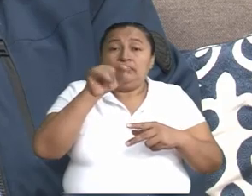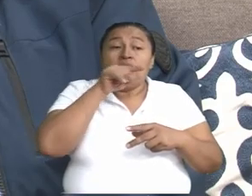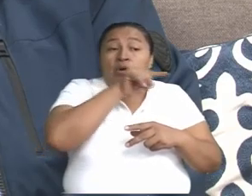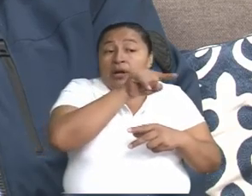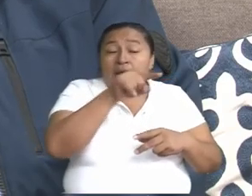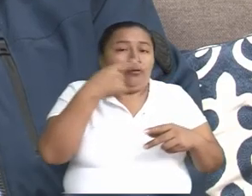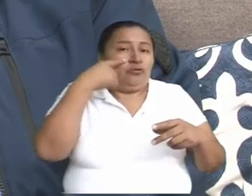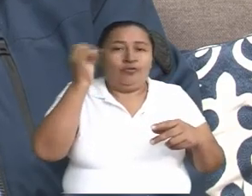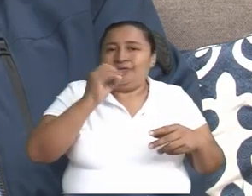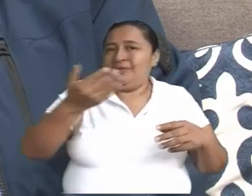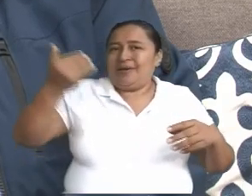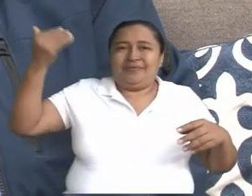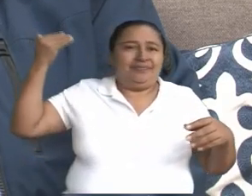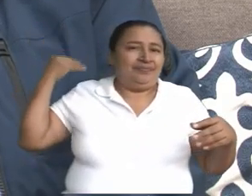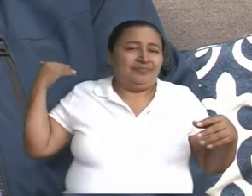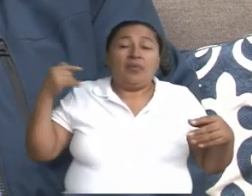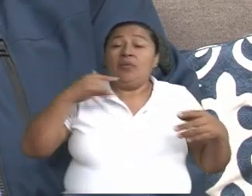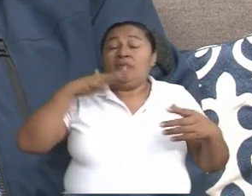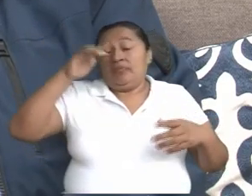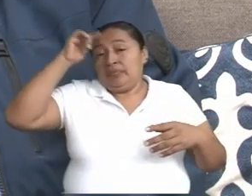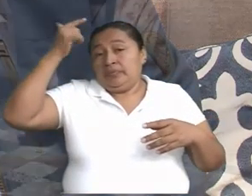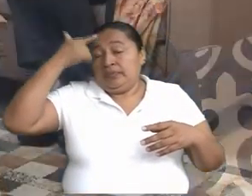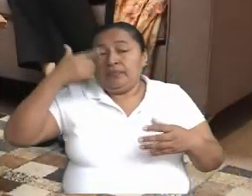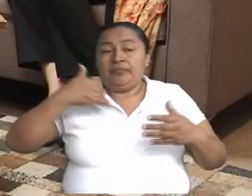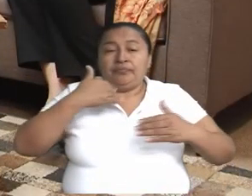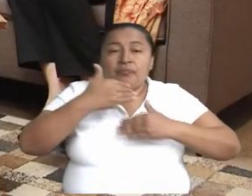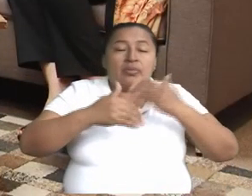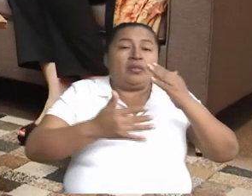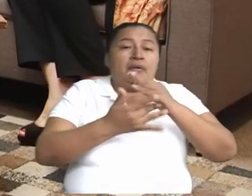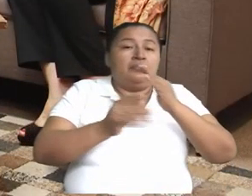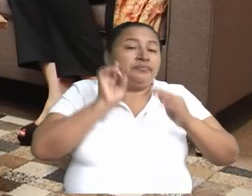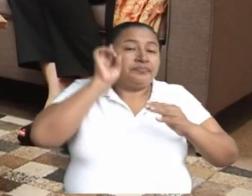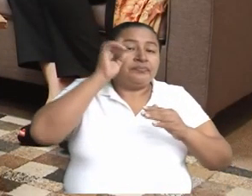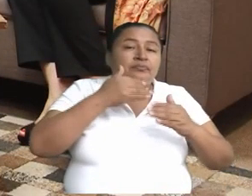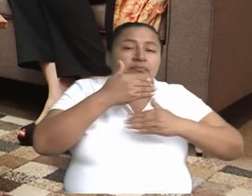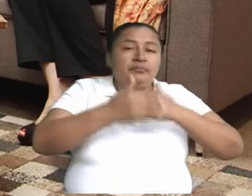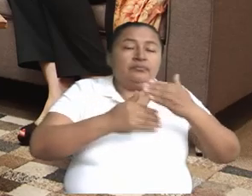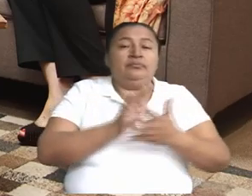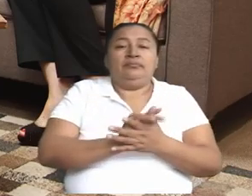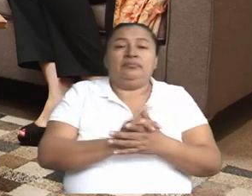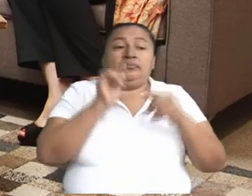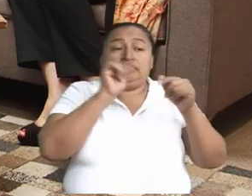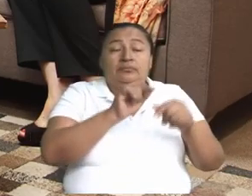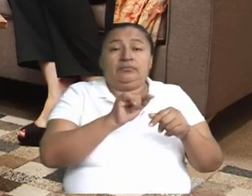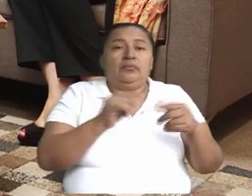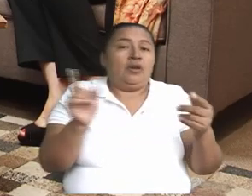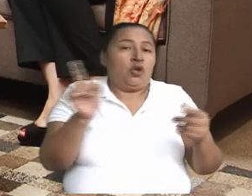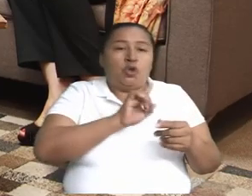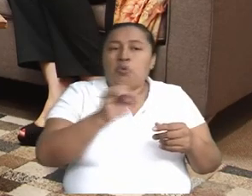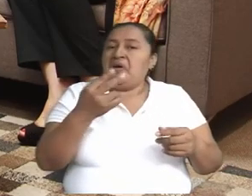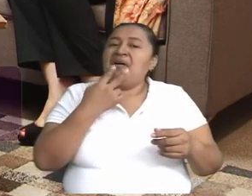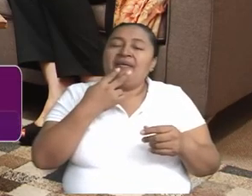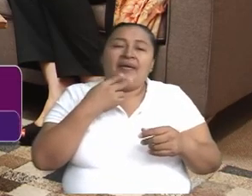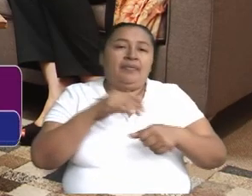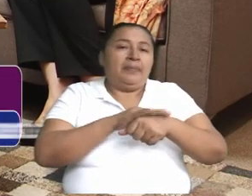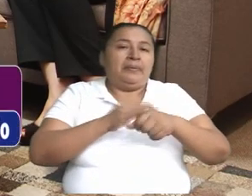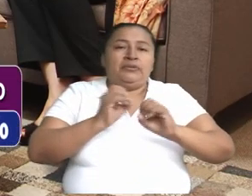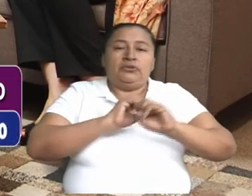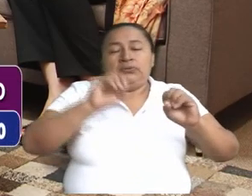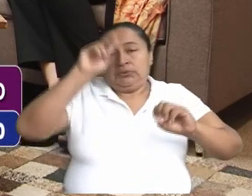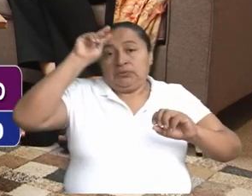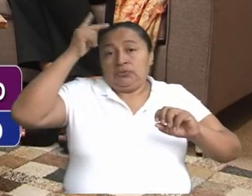conocer, porque venían los gobiernos sucesivos del PT, que no permitían